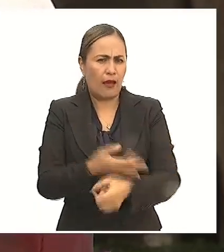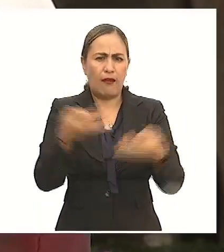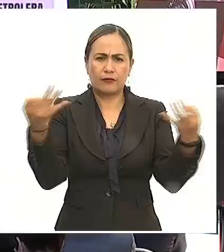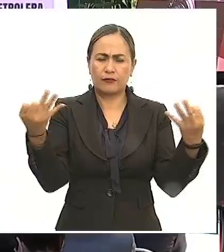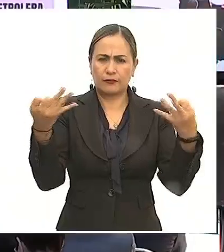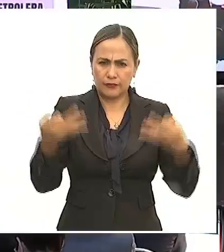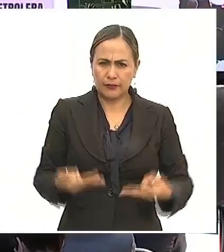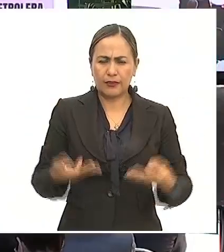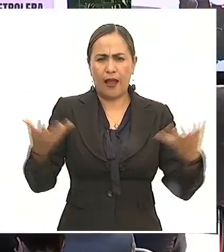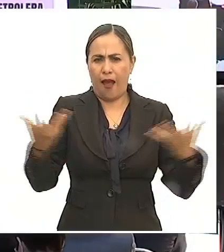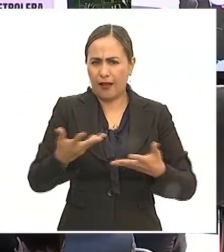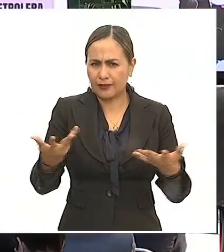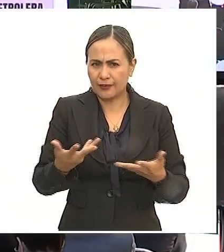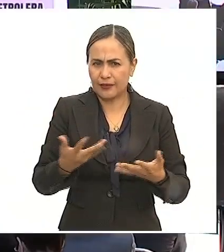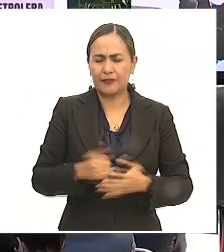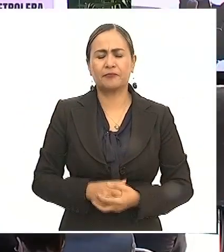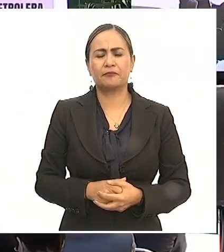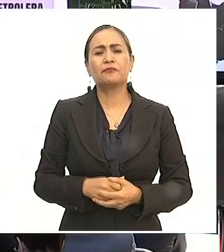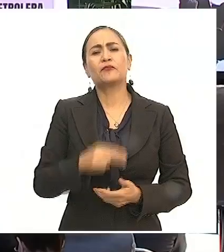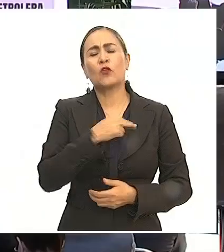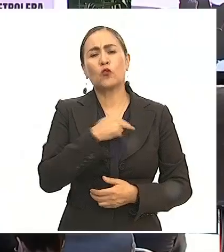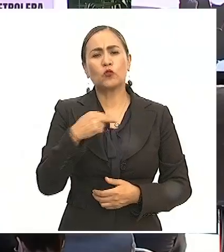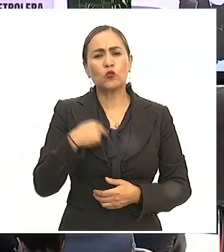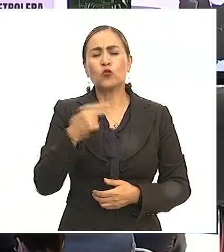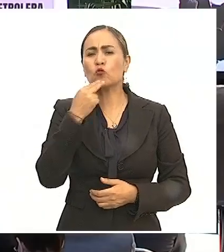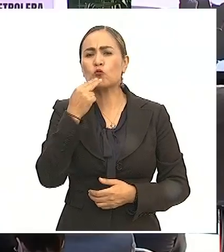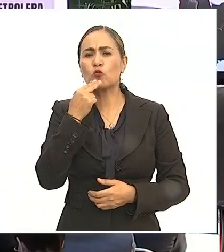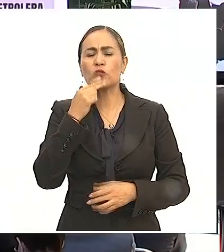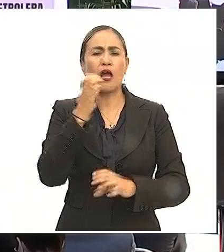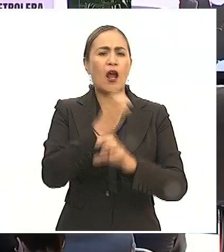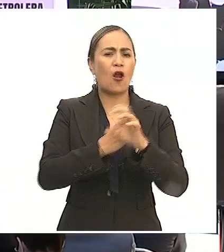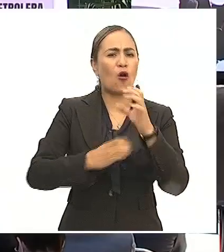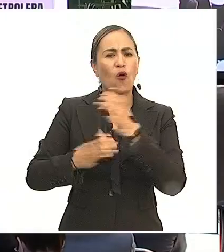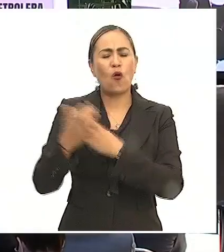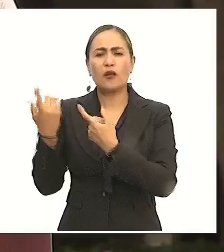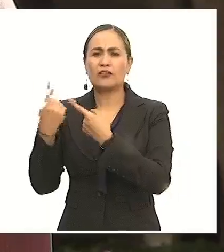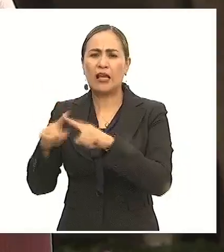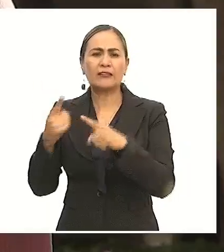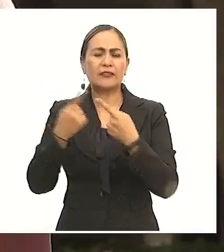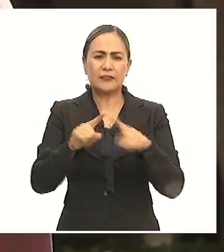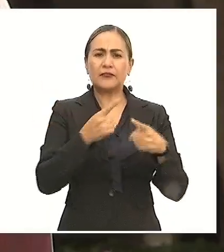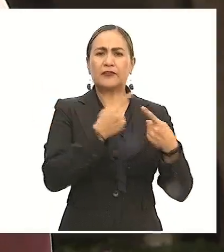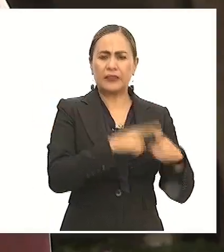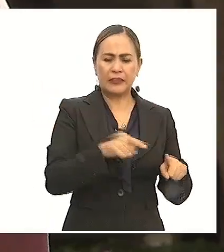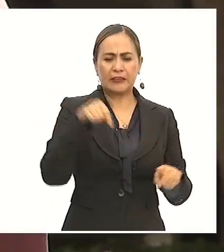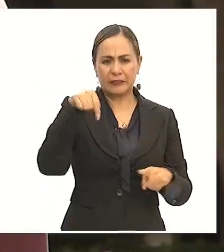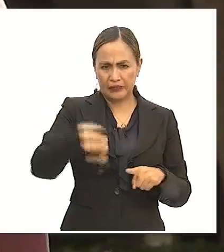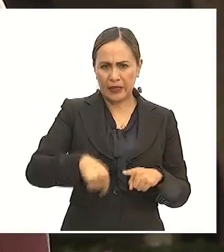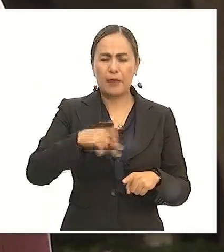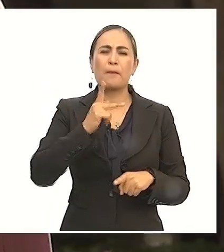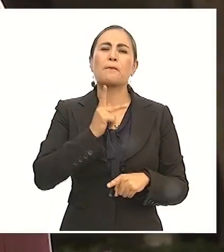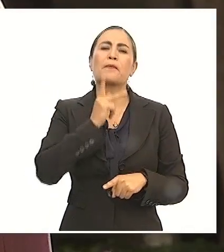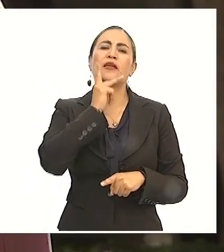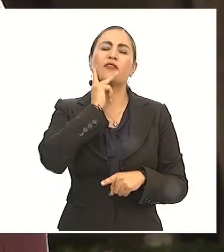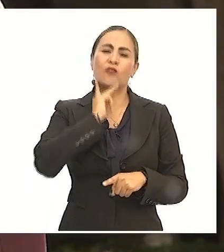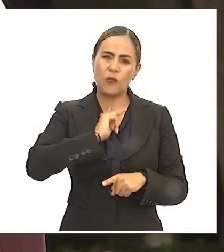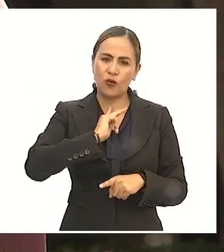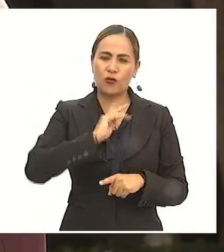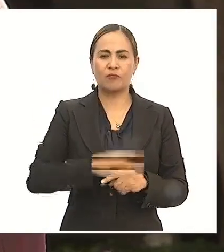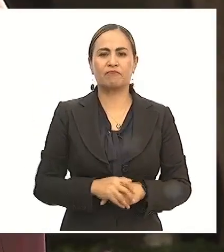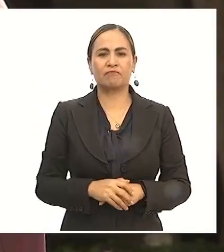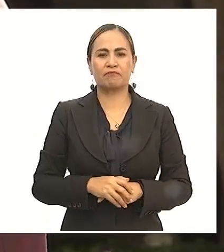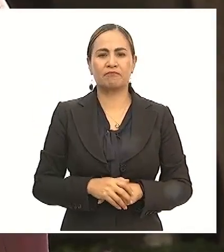vamos a utilizar los recursos del petróleo